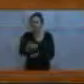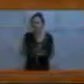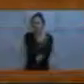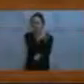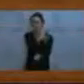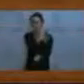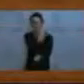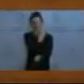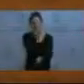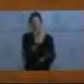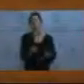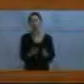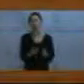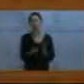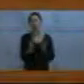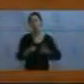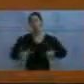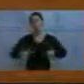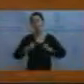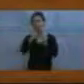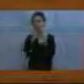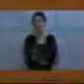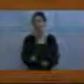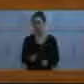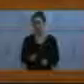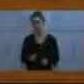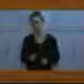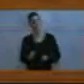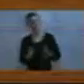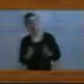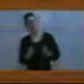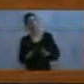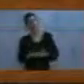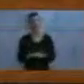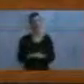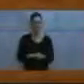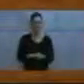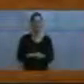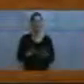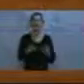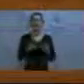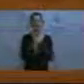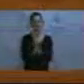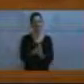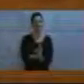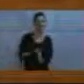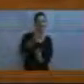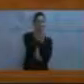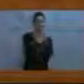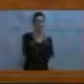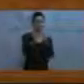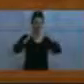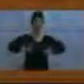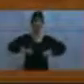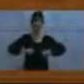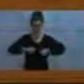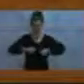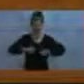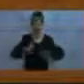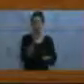con quién van ustedes a pactar los presupuestos, pero sería una buena antesala de un acuerdo